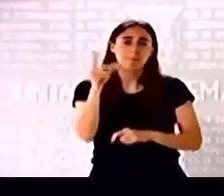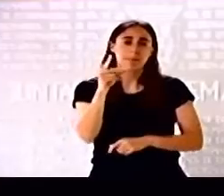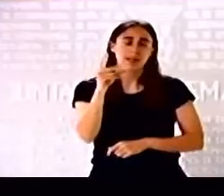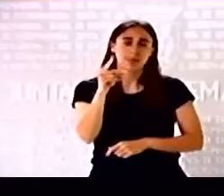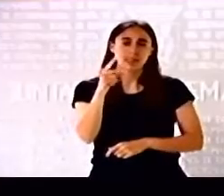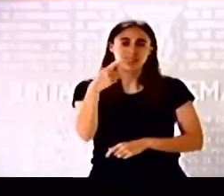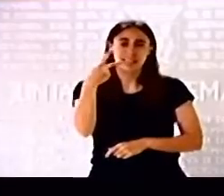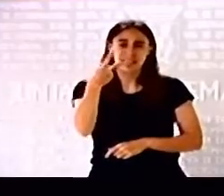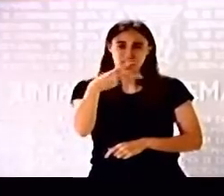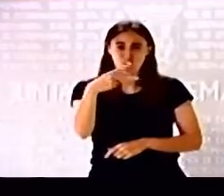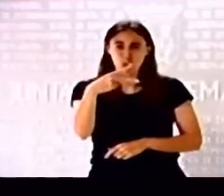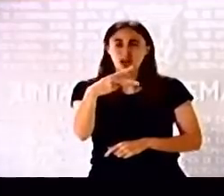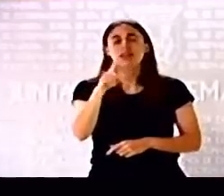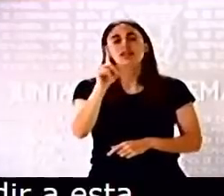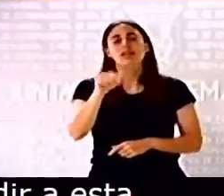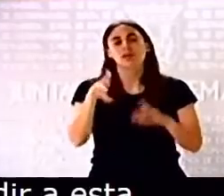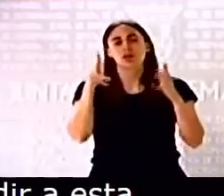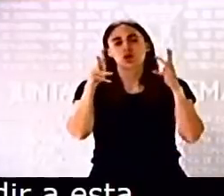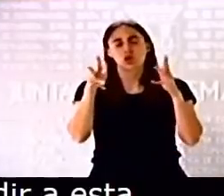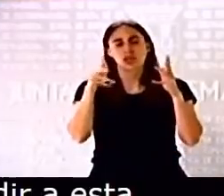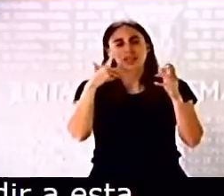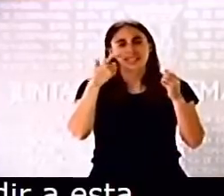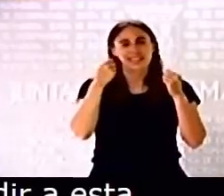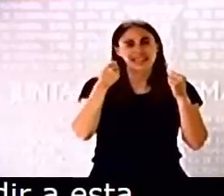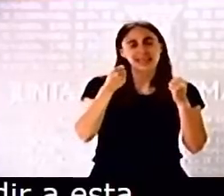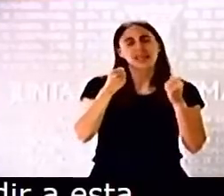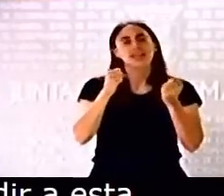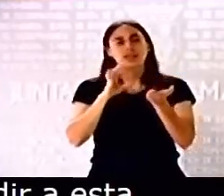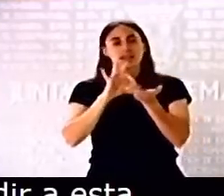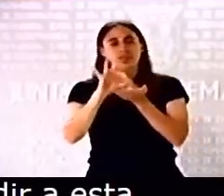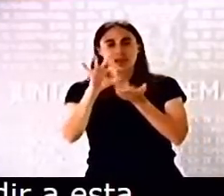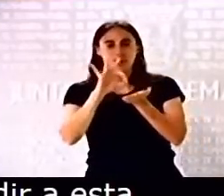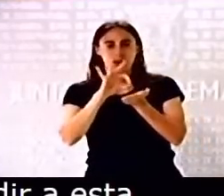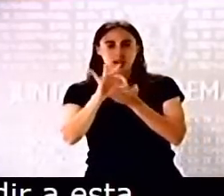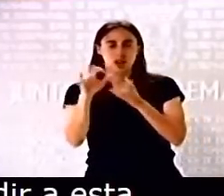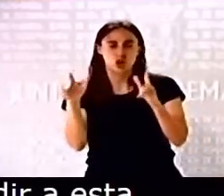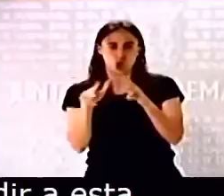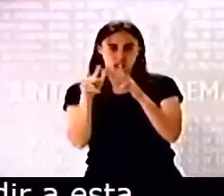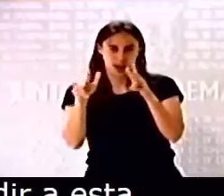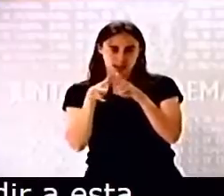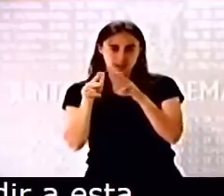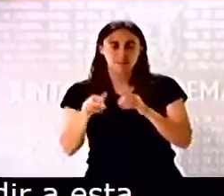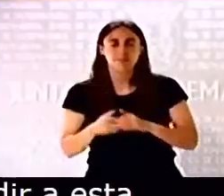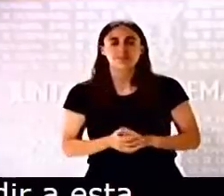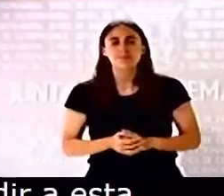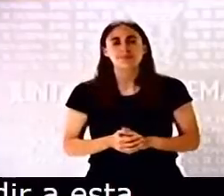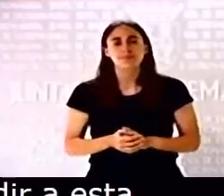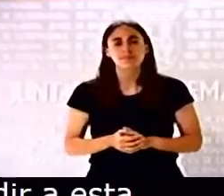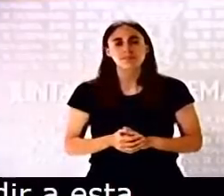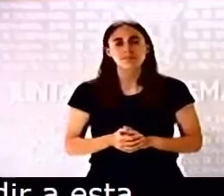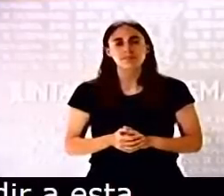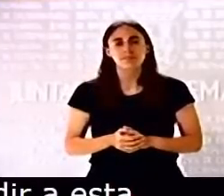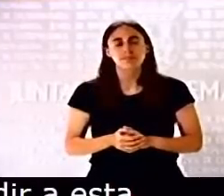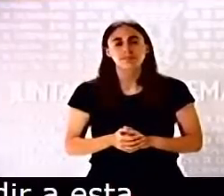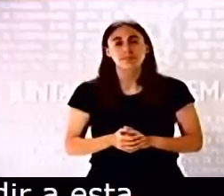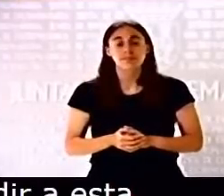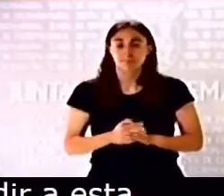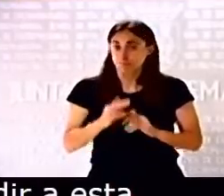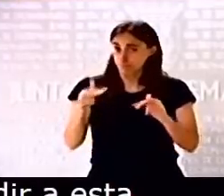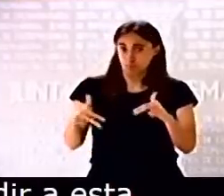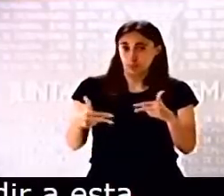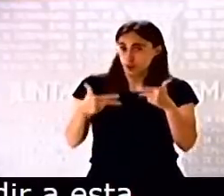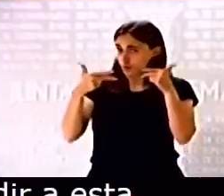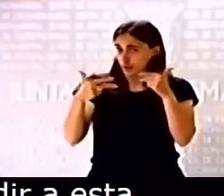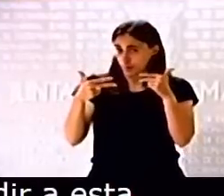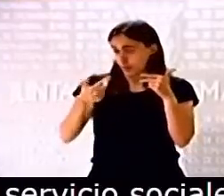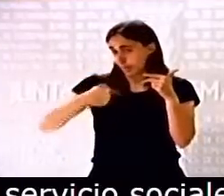Segunda y Consejería de Sanidad y Servicios Sociales. Me van a permitir, como siempre,